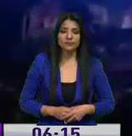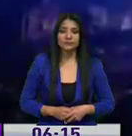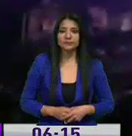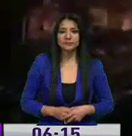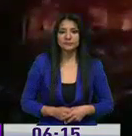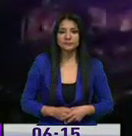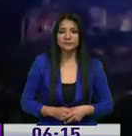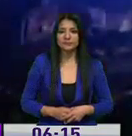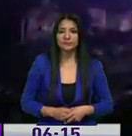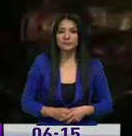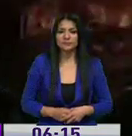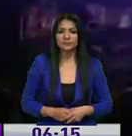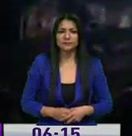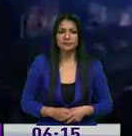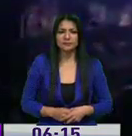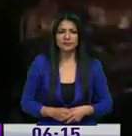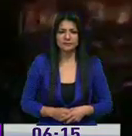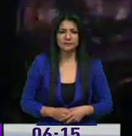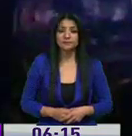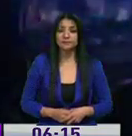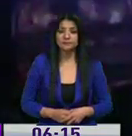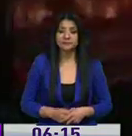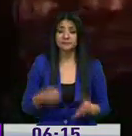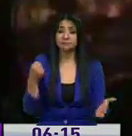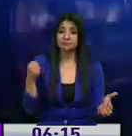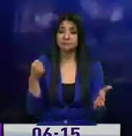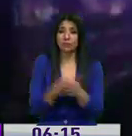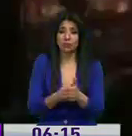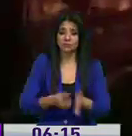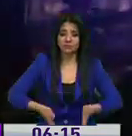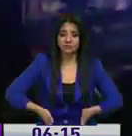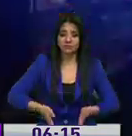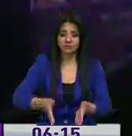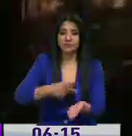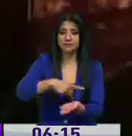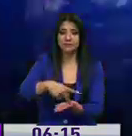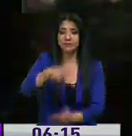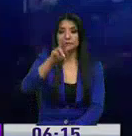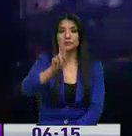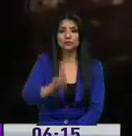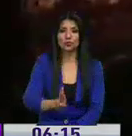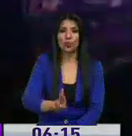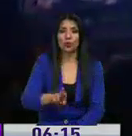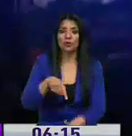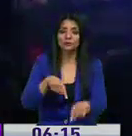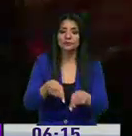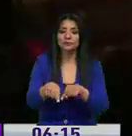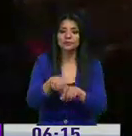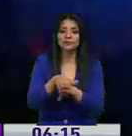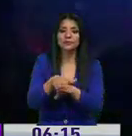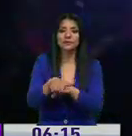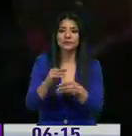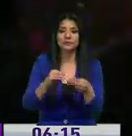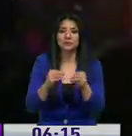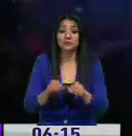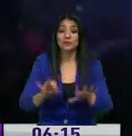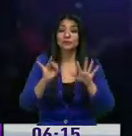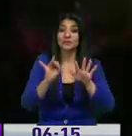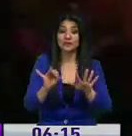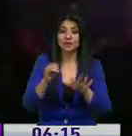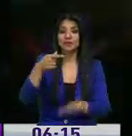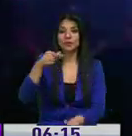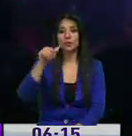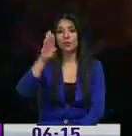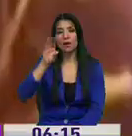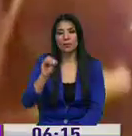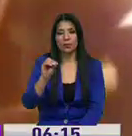un lamentable accidente de tránsito se registró en la vía panamericana sur en el tramo río 7 el guabo en la provincia de el